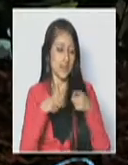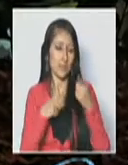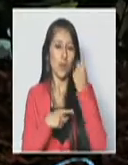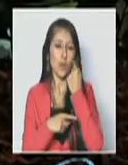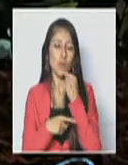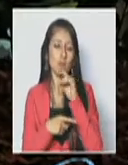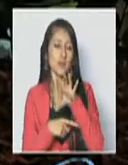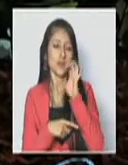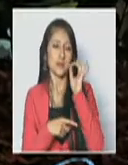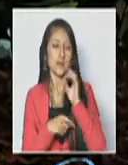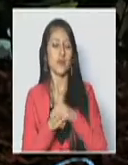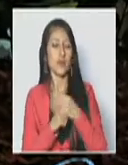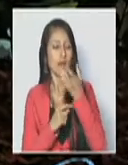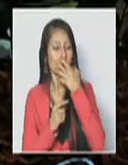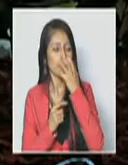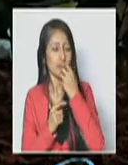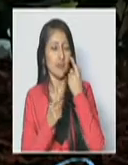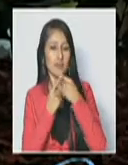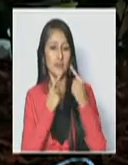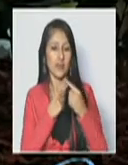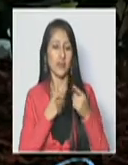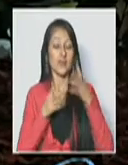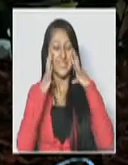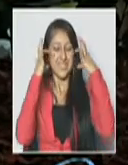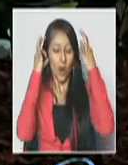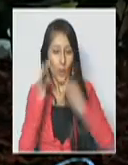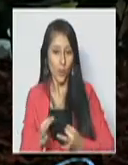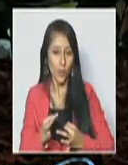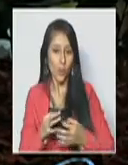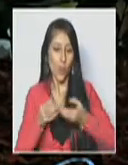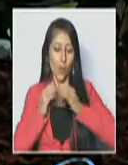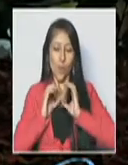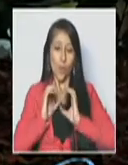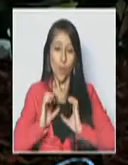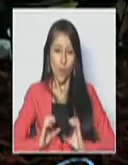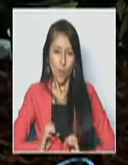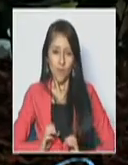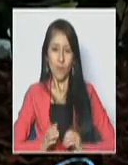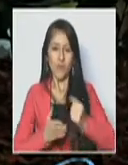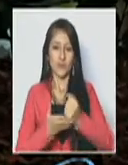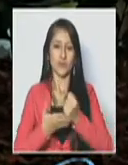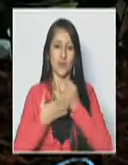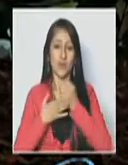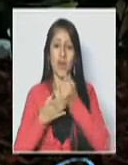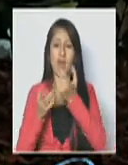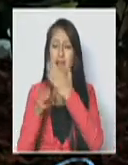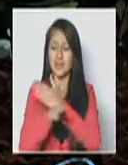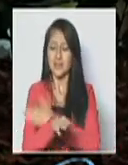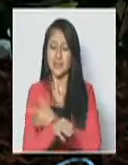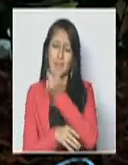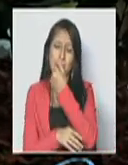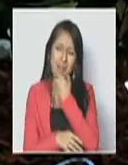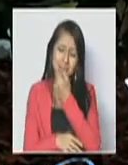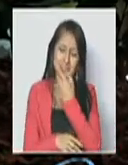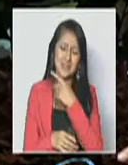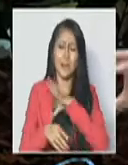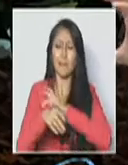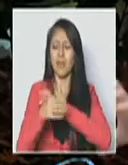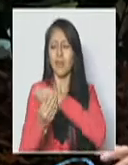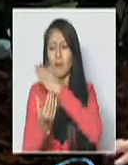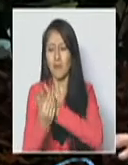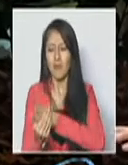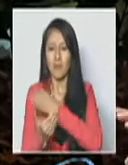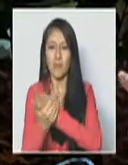semana en el proceso de enfermedad con toda seguridad la cantidad de medicamentos y la cantidad de consulta